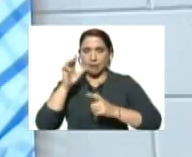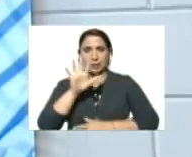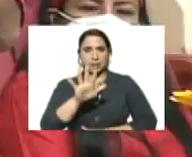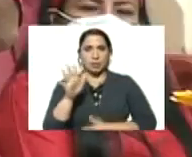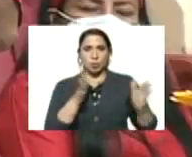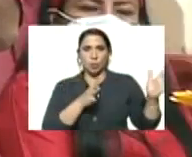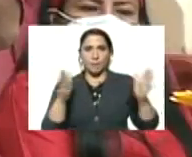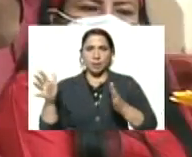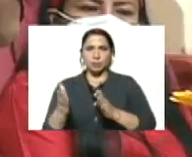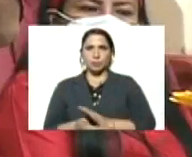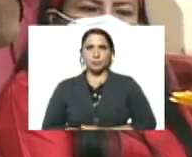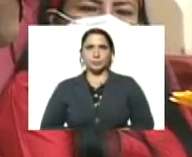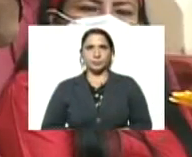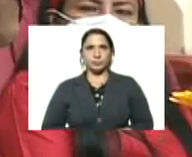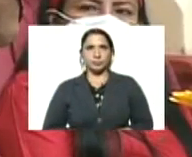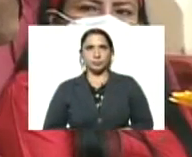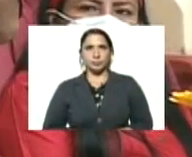marzo,